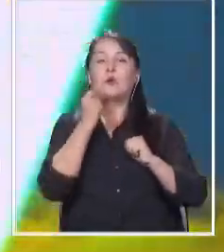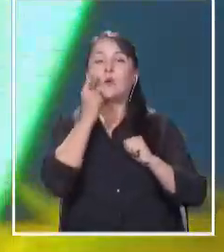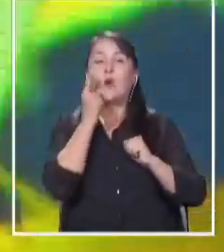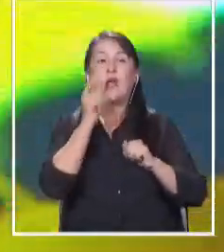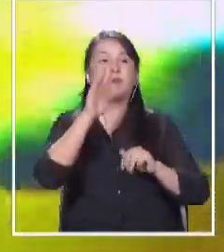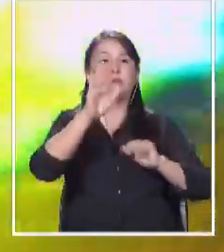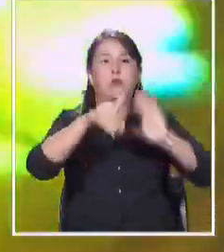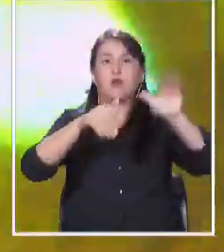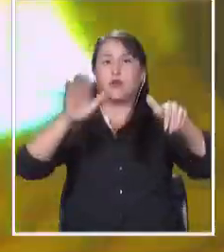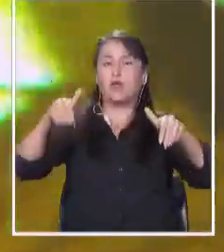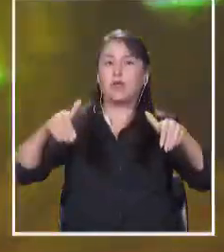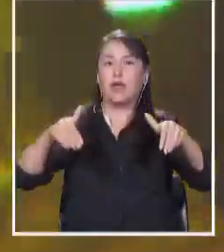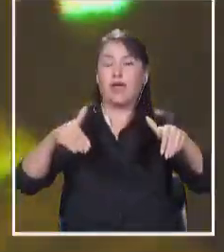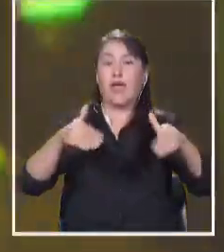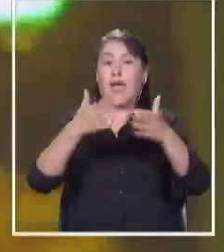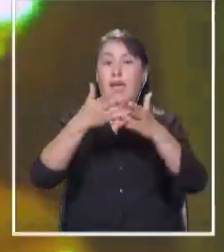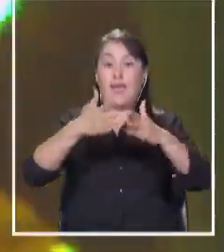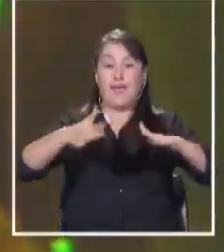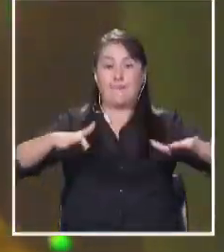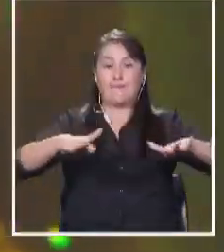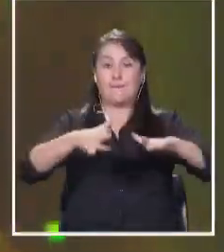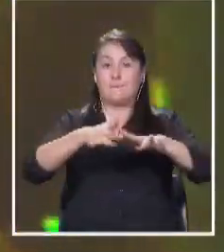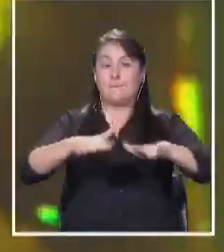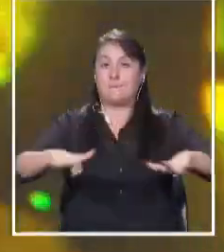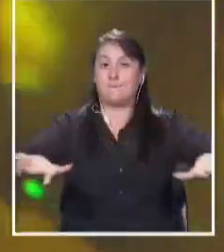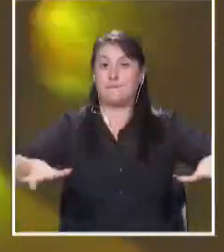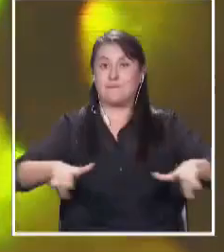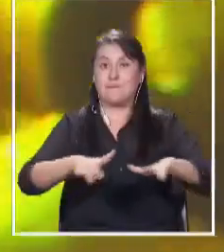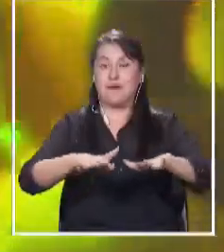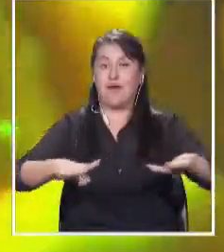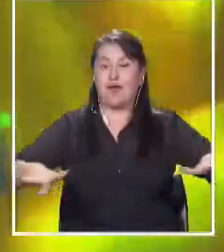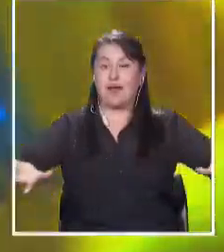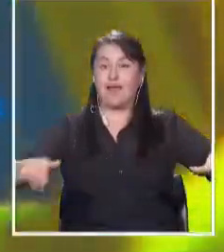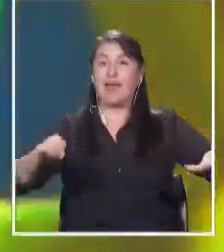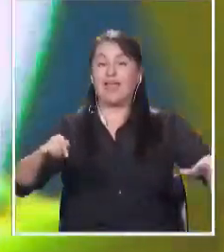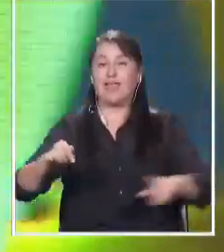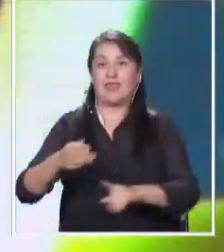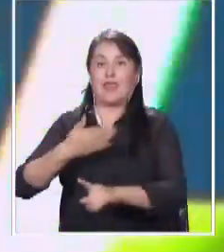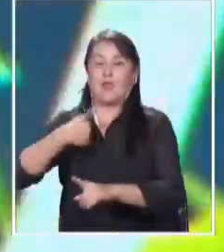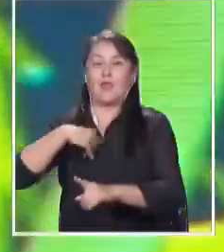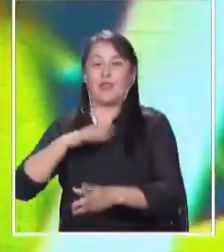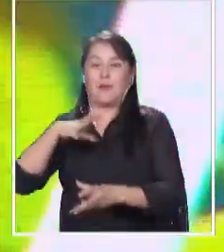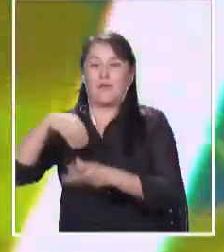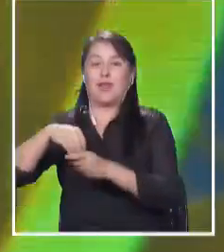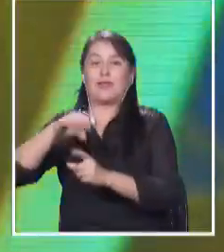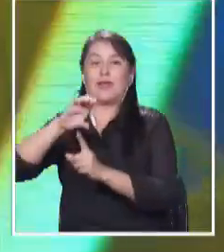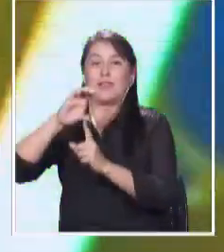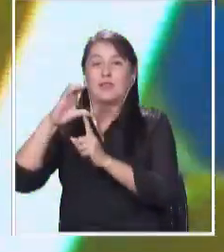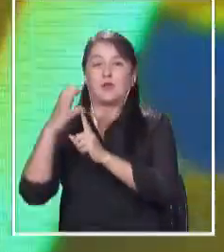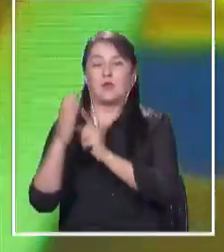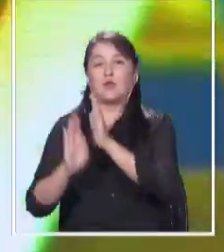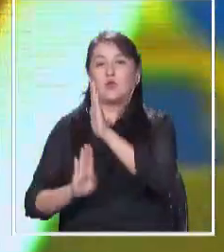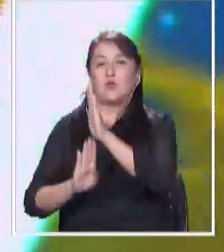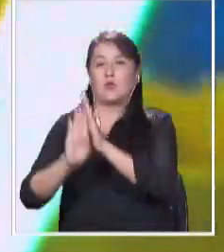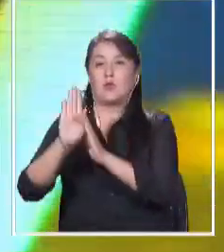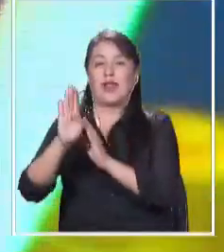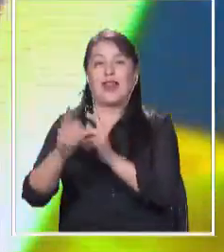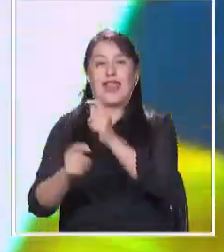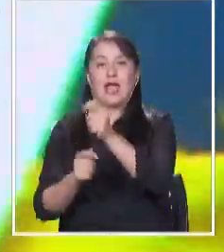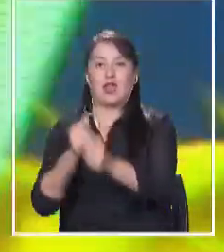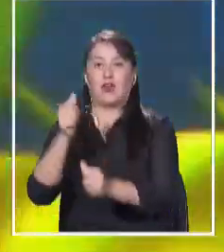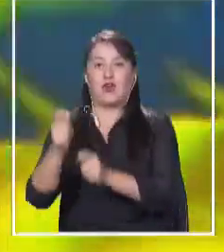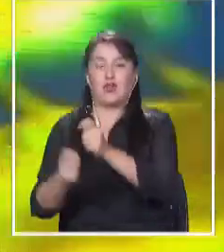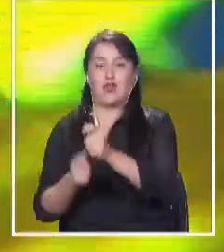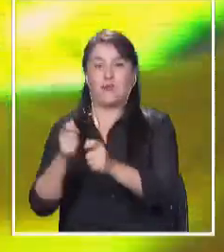cómo hacemos del mar parte de lo que somos, de nuestro desarrollo cultural, social, económico. Ese es uno